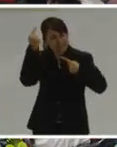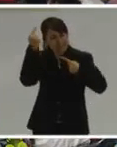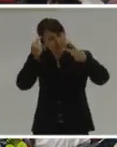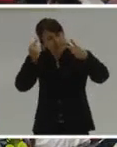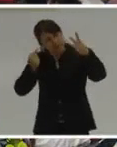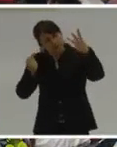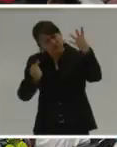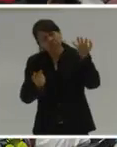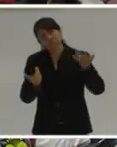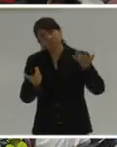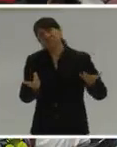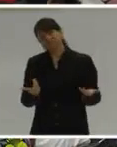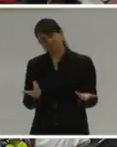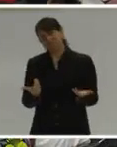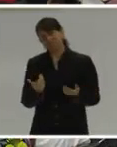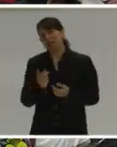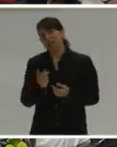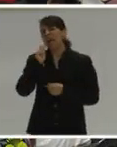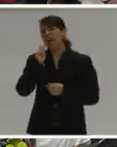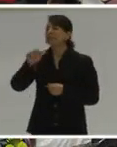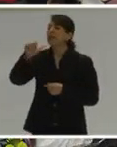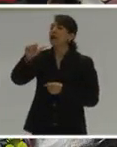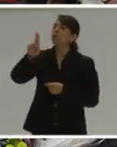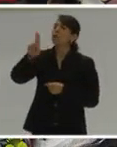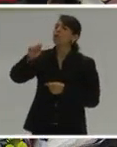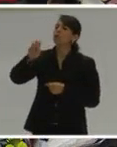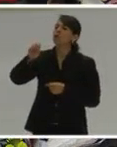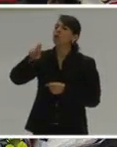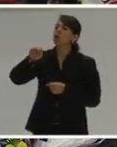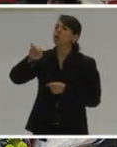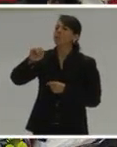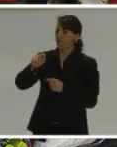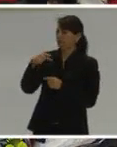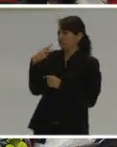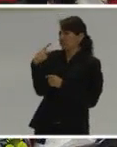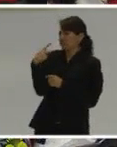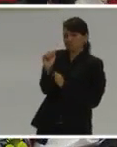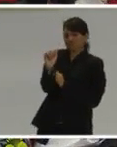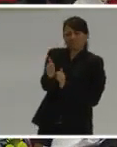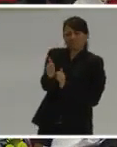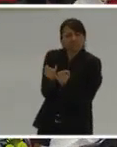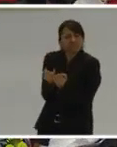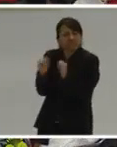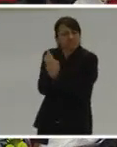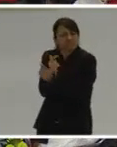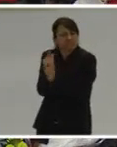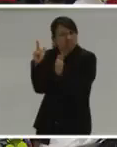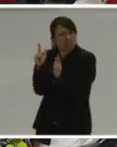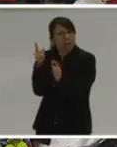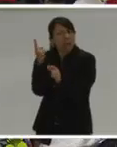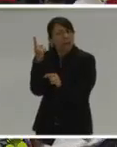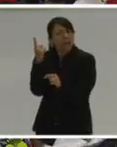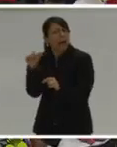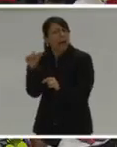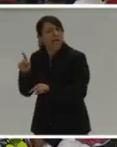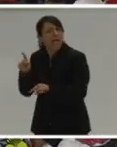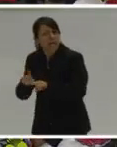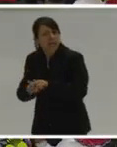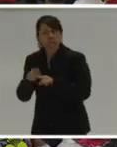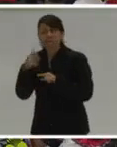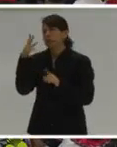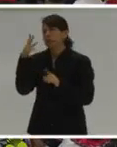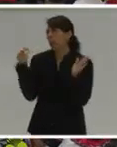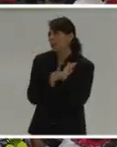queremos pensar que el tema de autonomía es chiquito para 5.000, 8.000, 10.000, 20.000 personas,